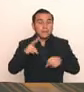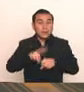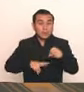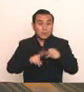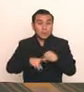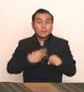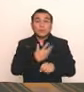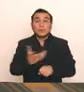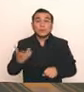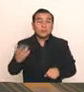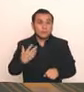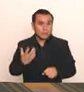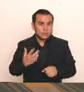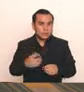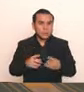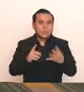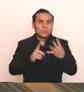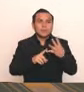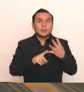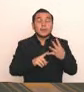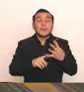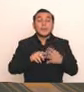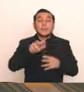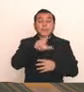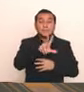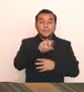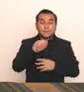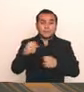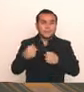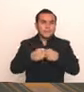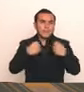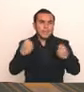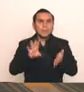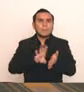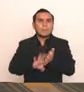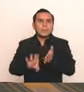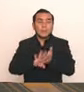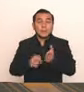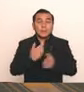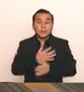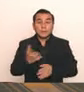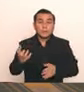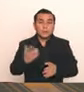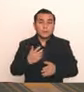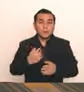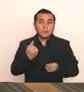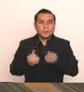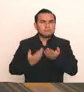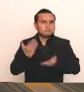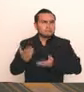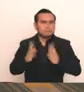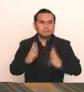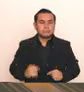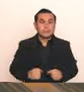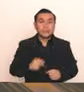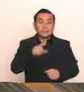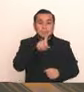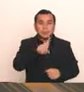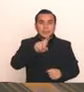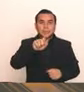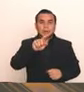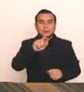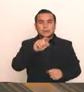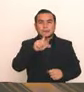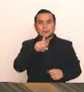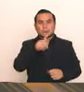de todos los tamaños 300 millones de dólares para pago anticipado obligaciones de proveedores del estado 100 millones de dólares para el